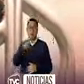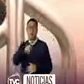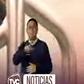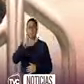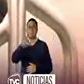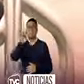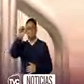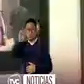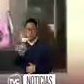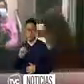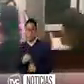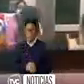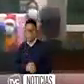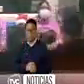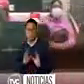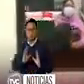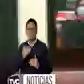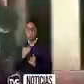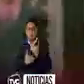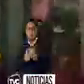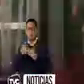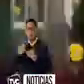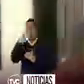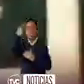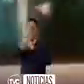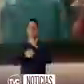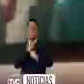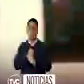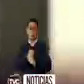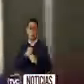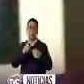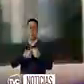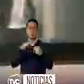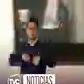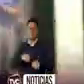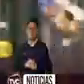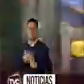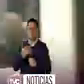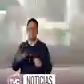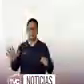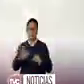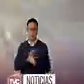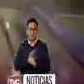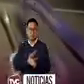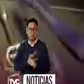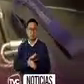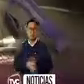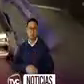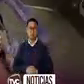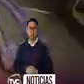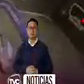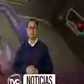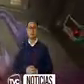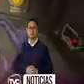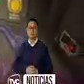23% de su capacidad, se prevé que para el próximo año los quiteños lo utilicemos mucho más.